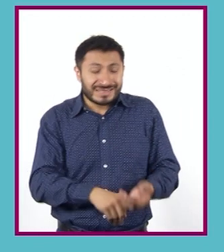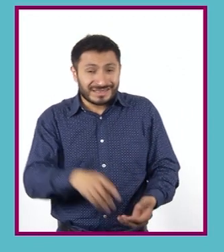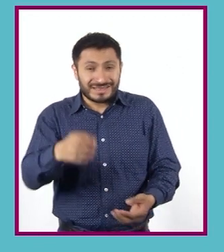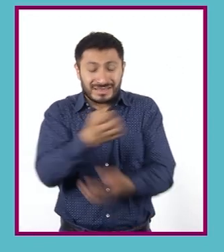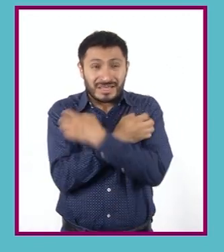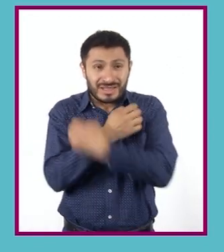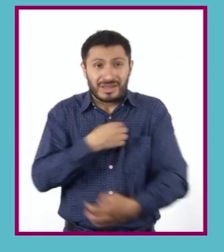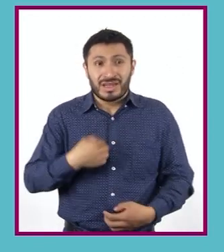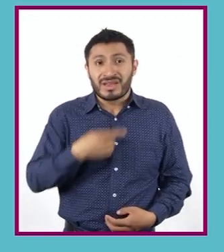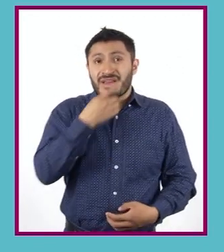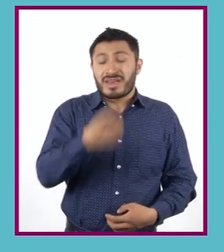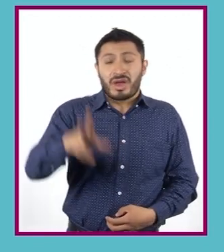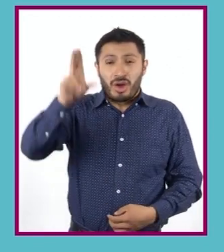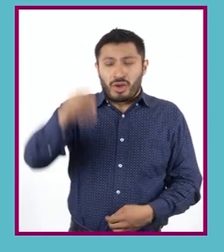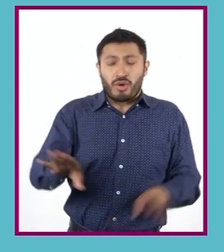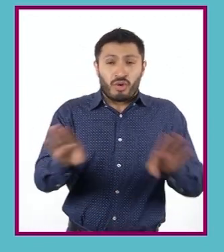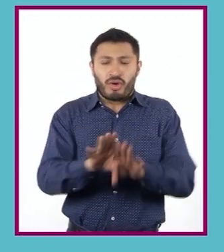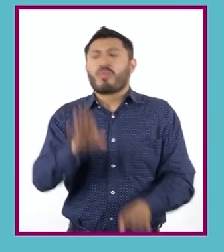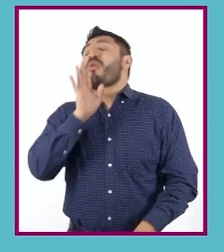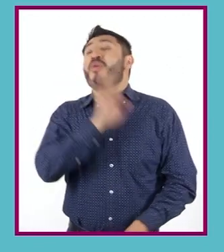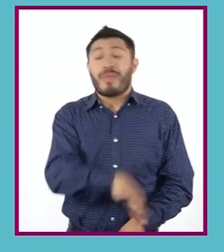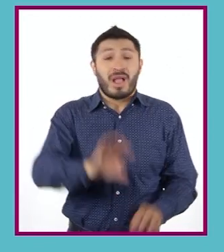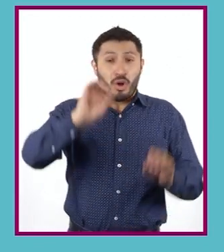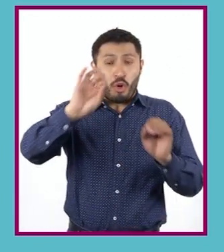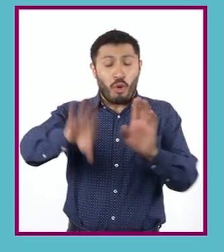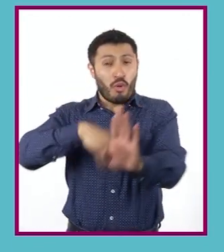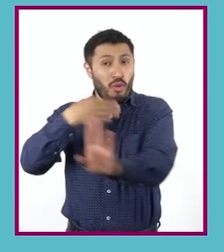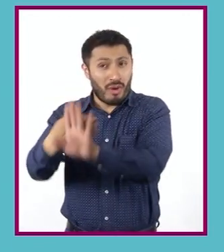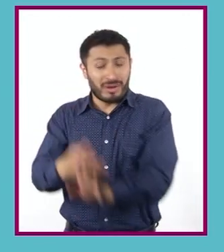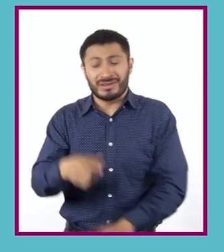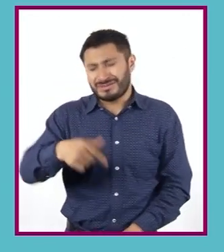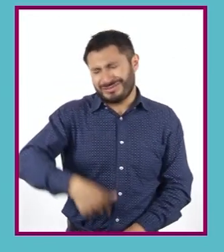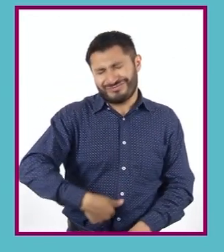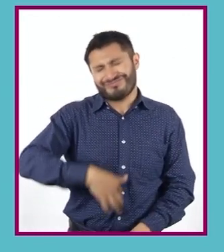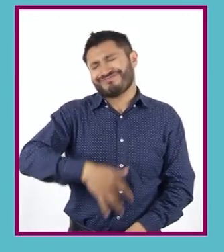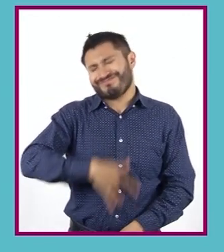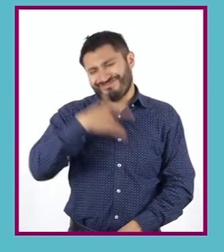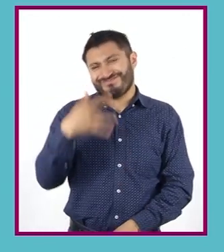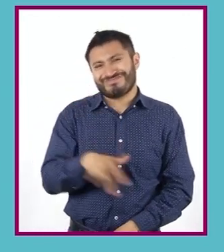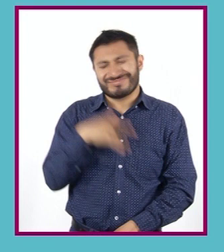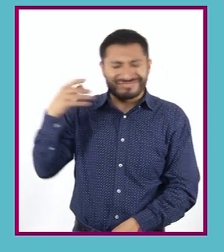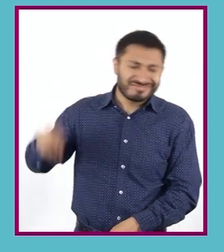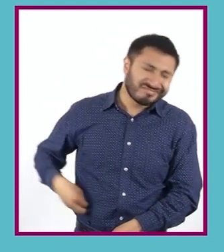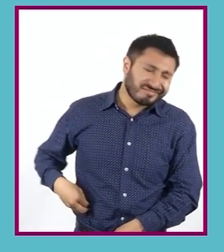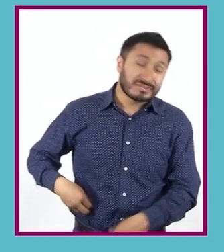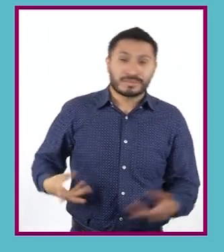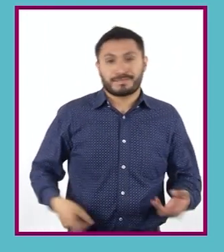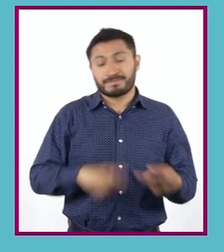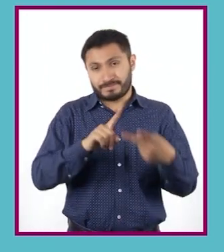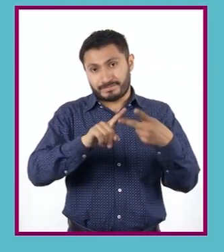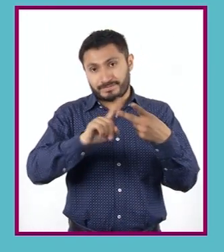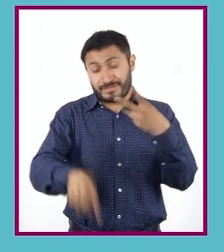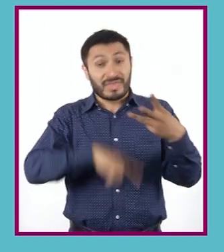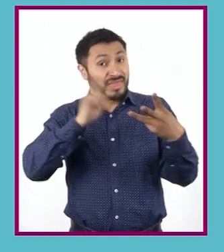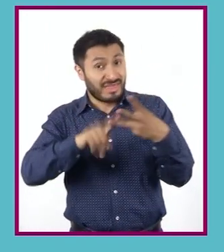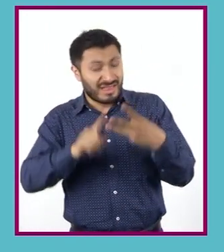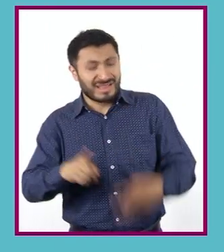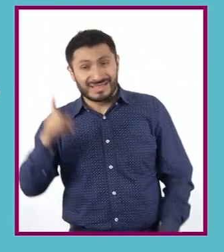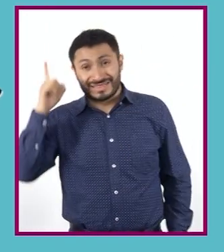lo que está ocurriendo. ¿Qué beneficios tiene para el cerebro la lectura? ¿Y cómo nos beneficia en nuestro